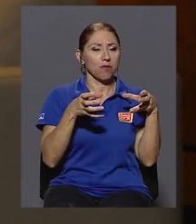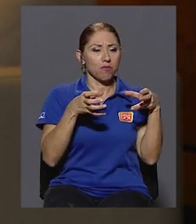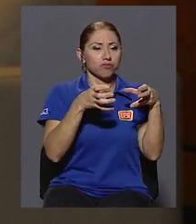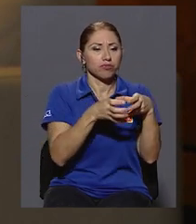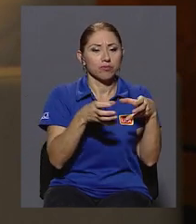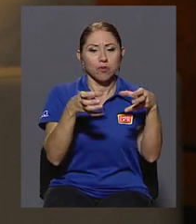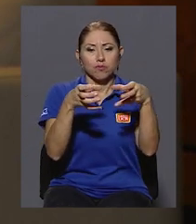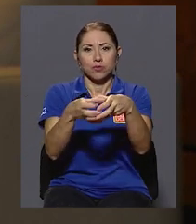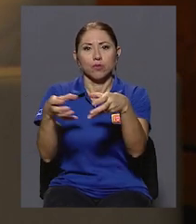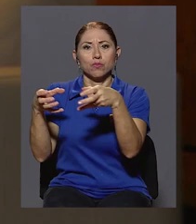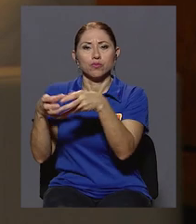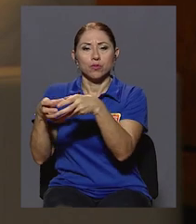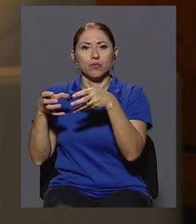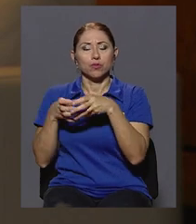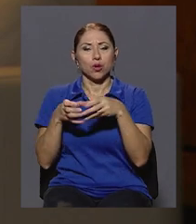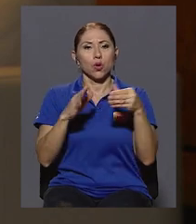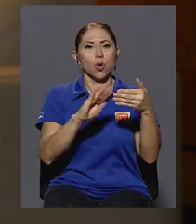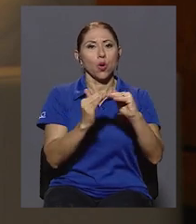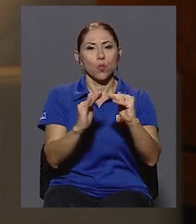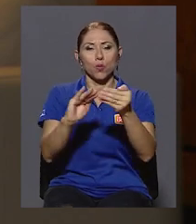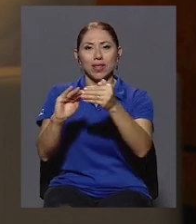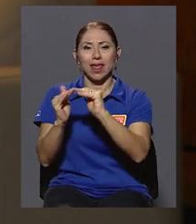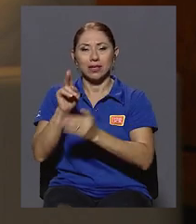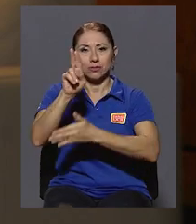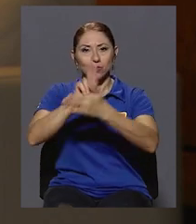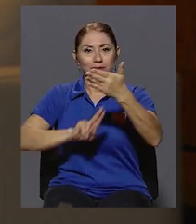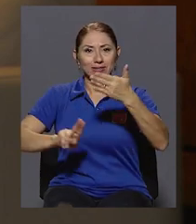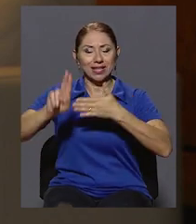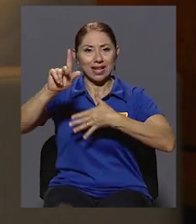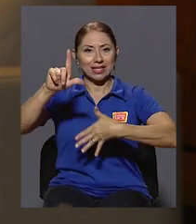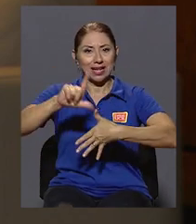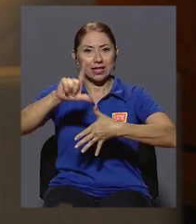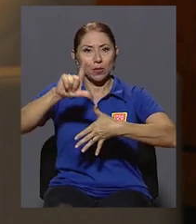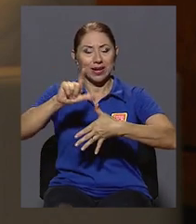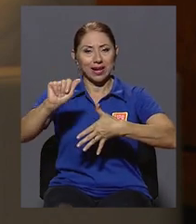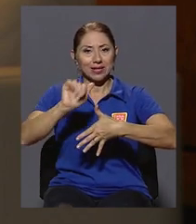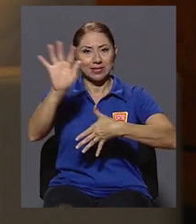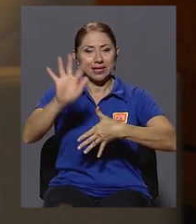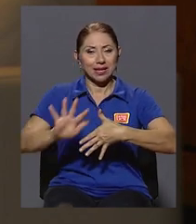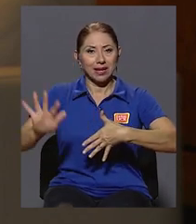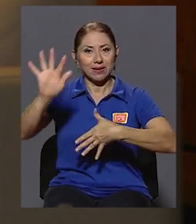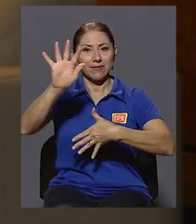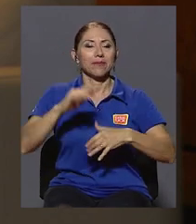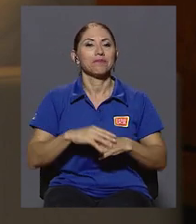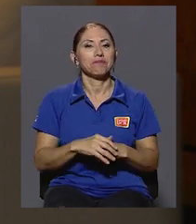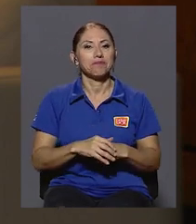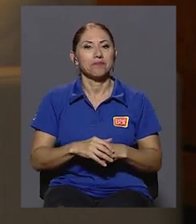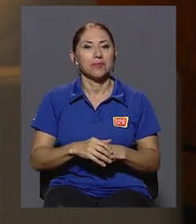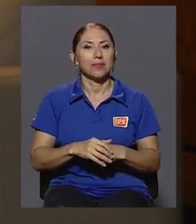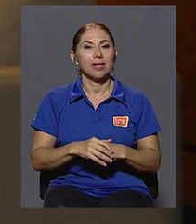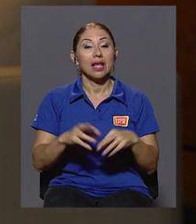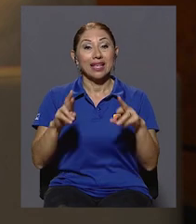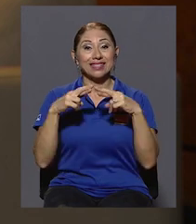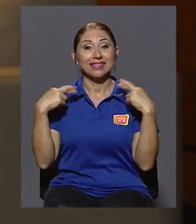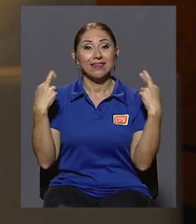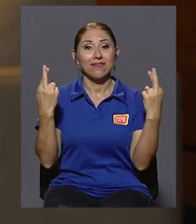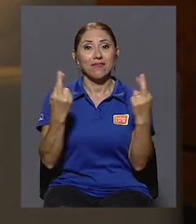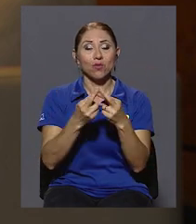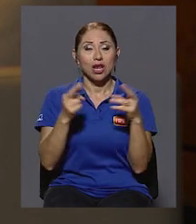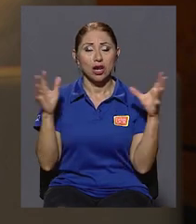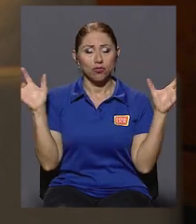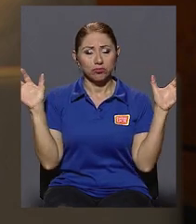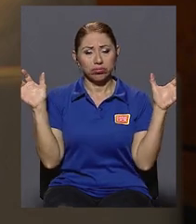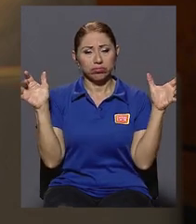que conforman las comunidades universitarias latinoamericanas y del Caribe se reunieron